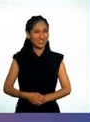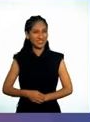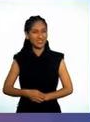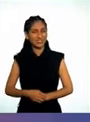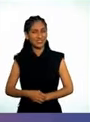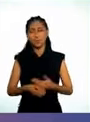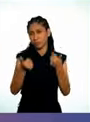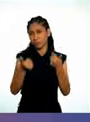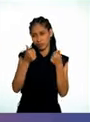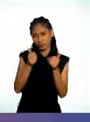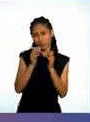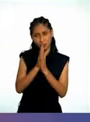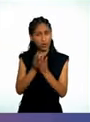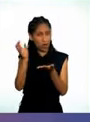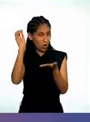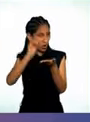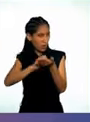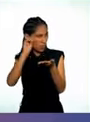tráigame